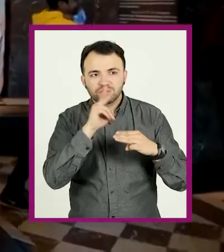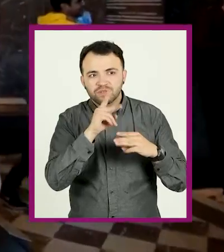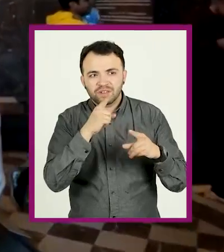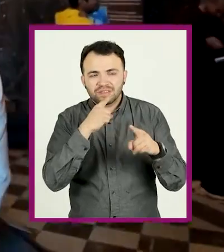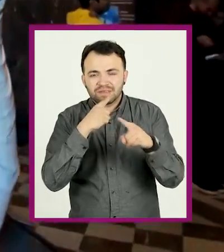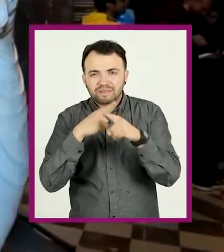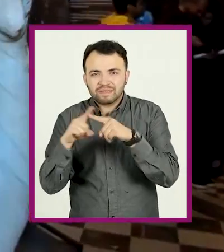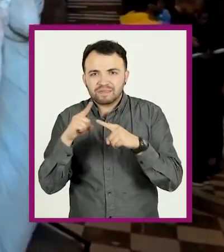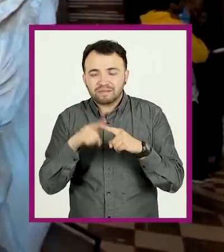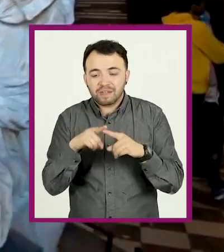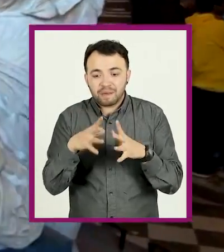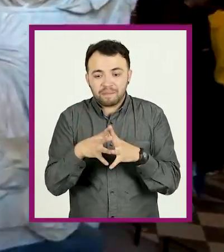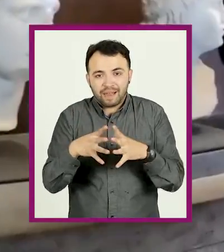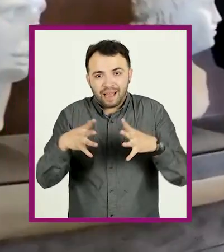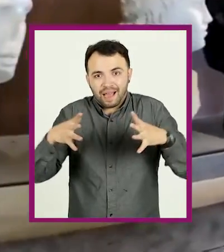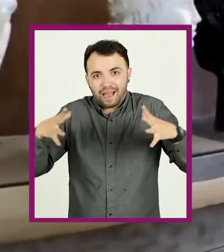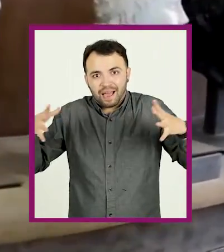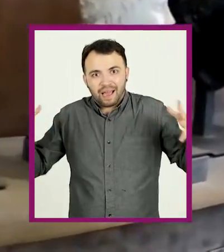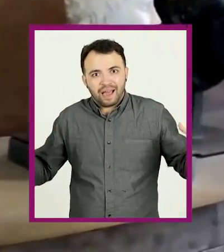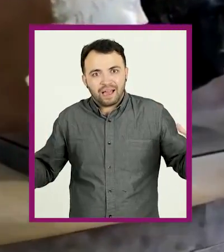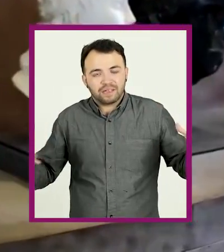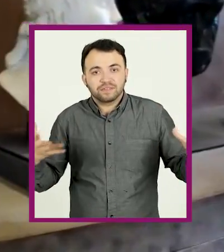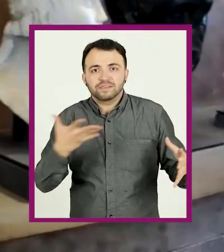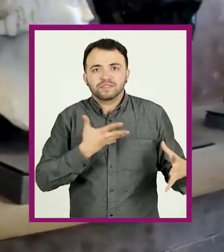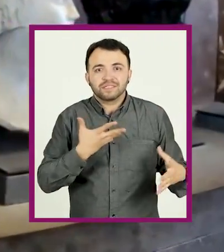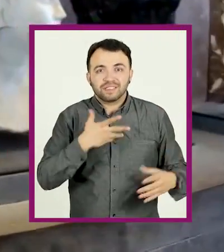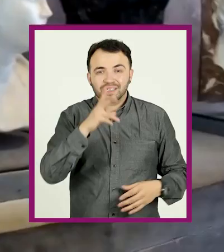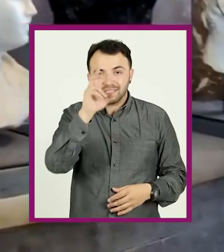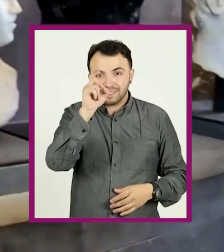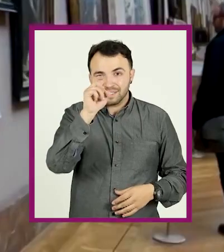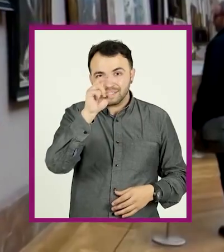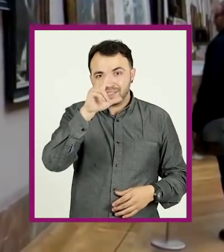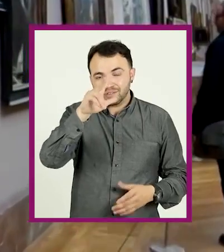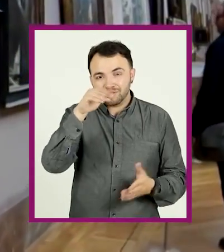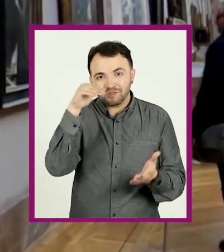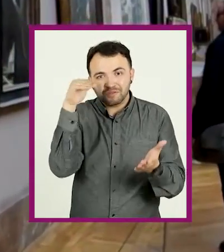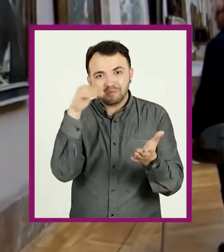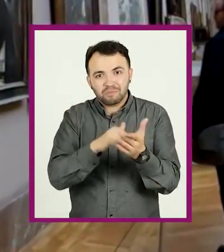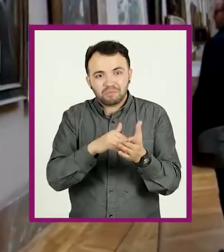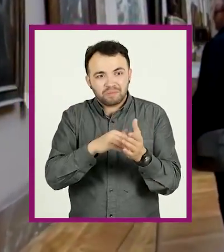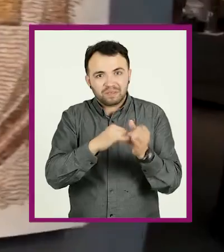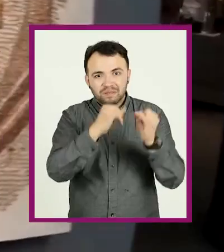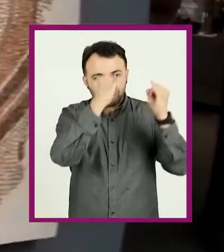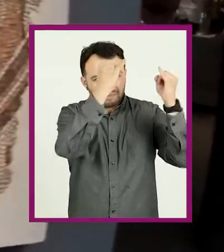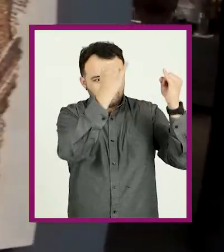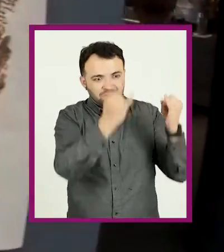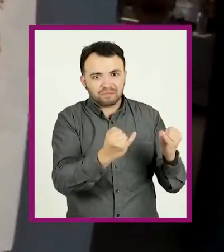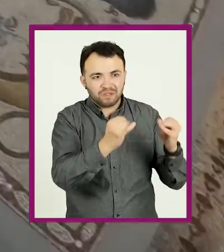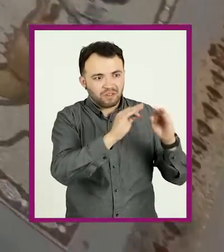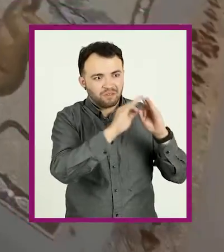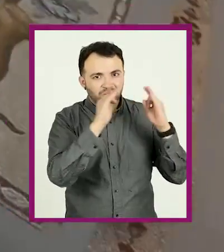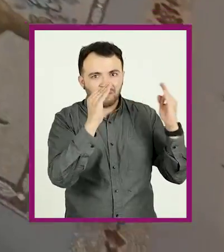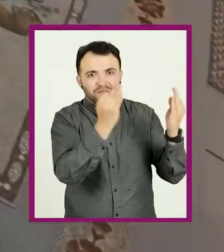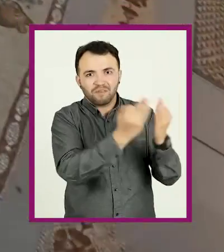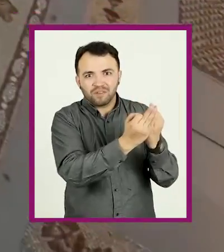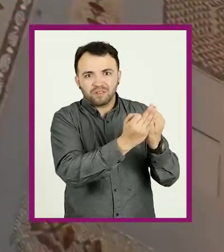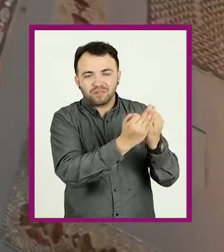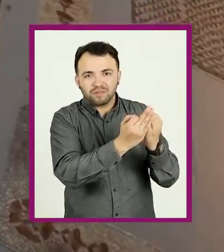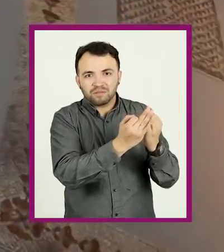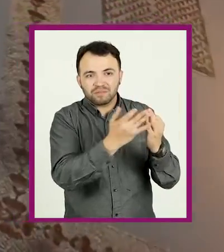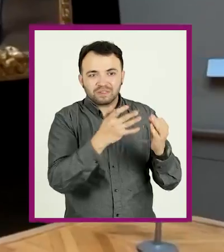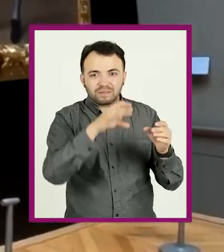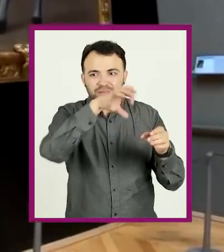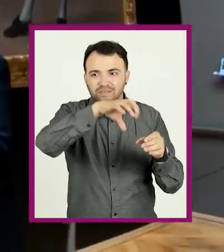tipo. El espacio alberga aproximadamente 38,000 piezas artísticas, arqueológicas e históricas